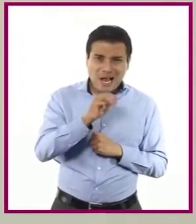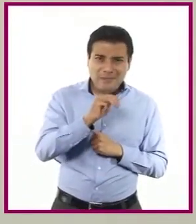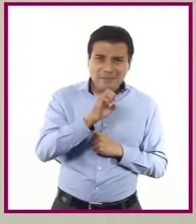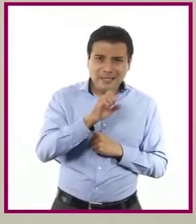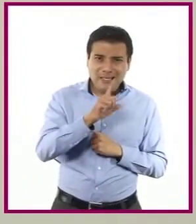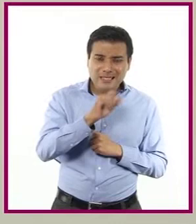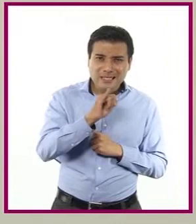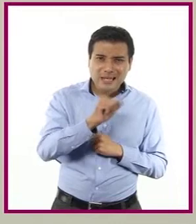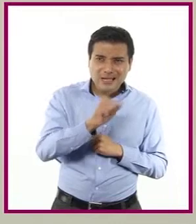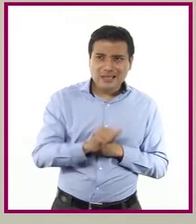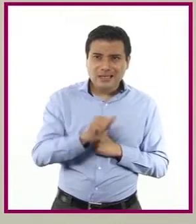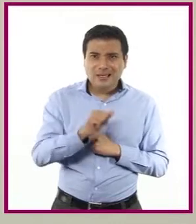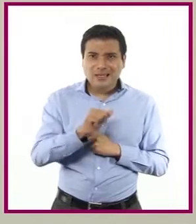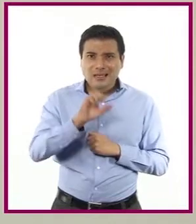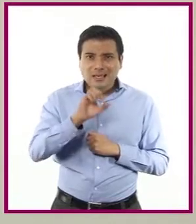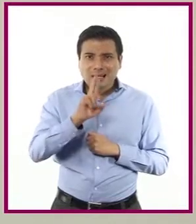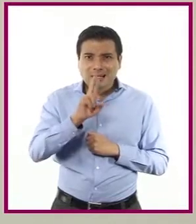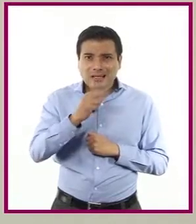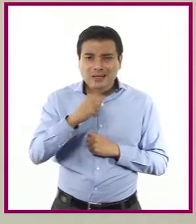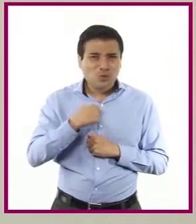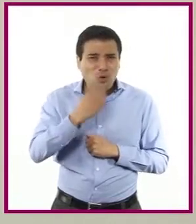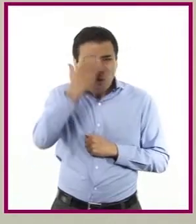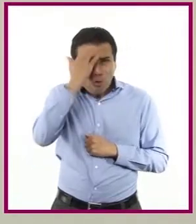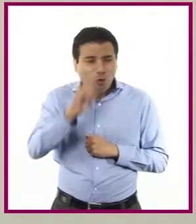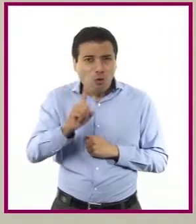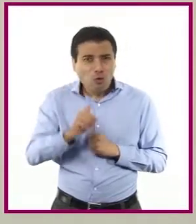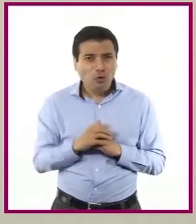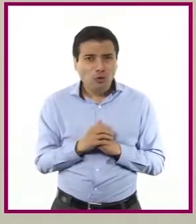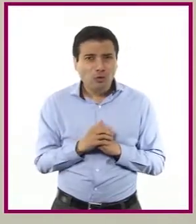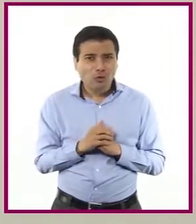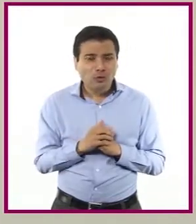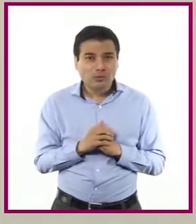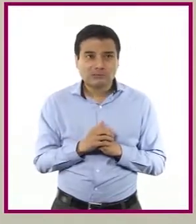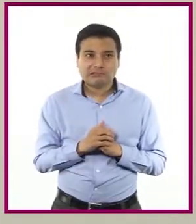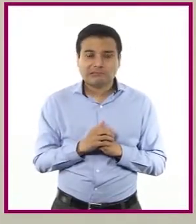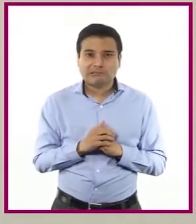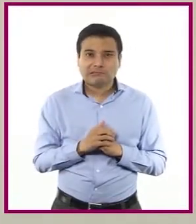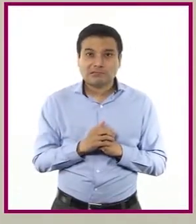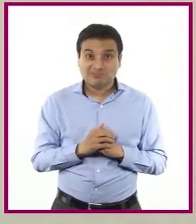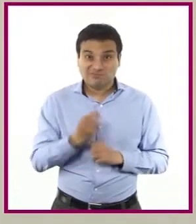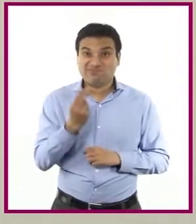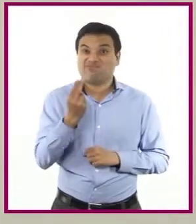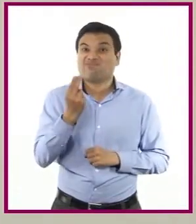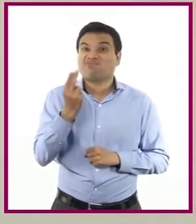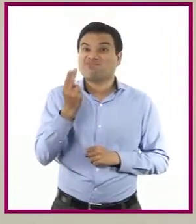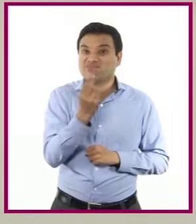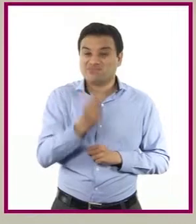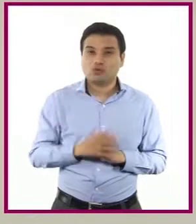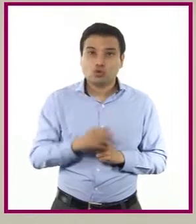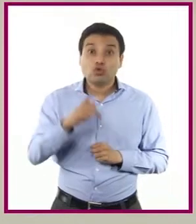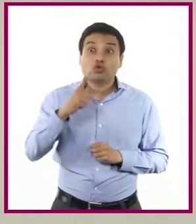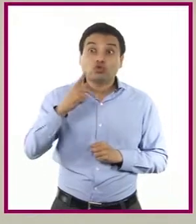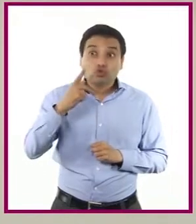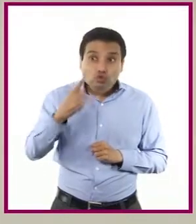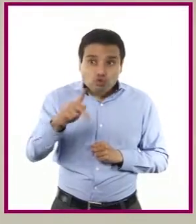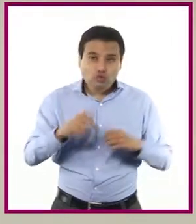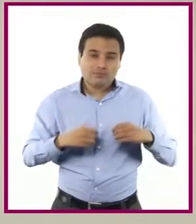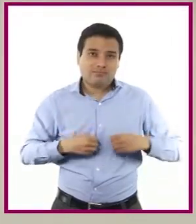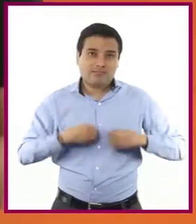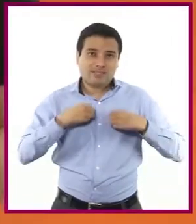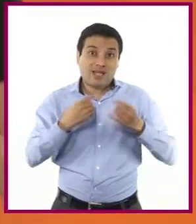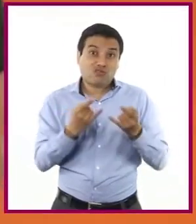los requisitos para entrar al concurso de aviones de papel es... entregar un resumen sobre su vida, pero todavía